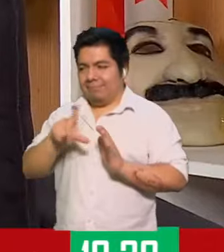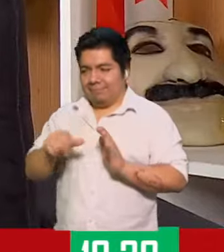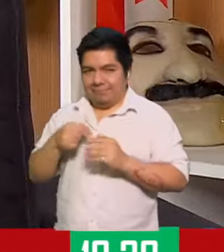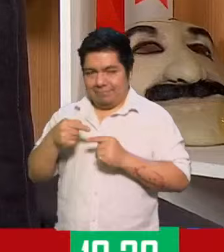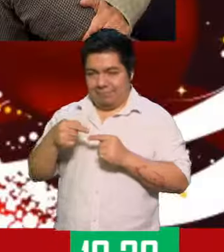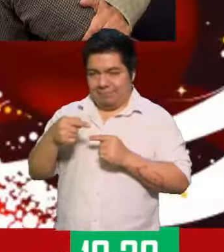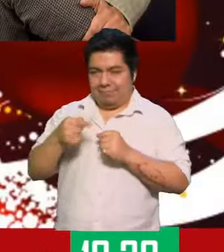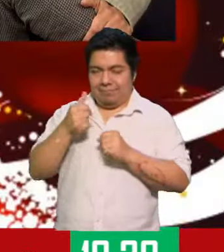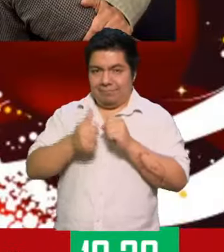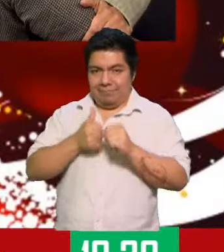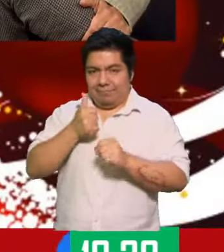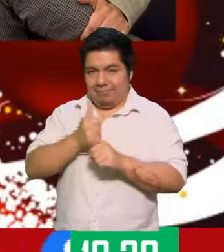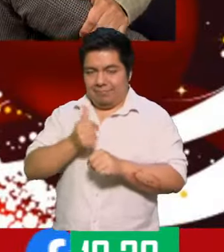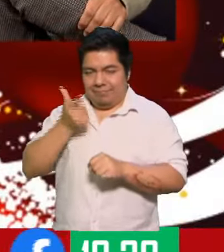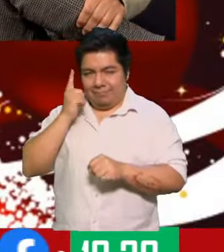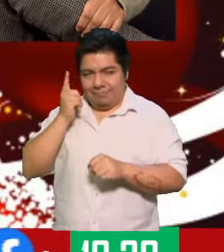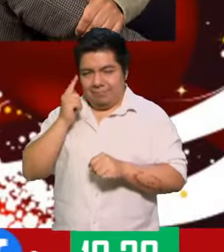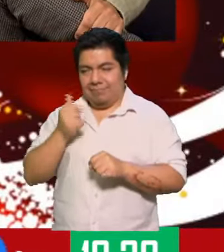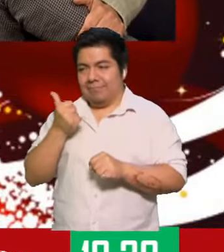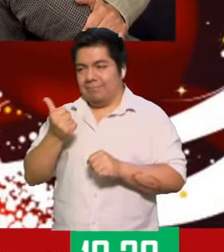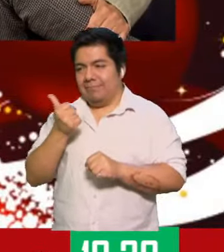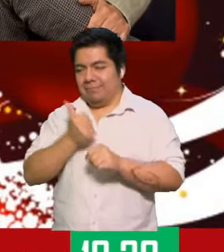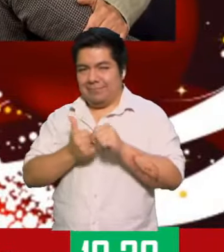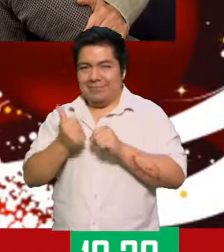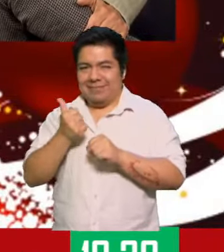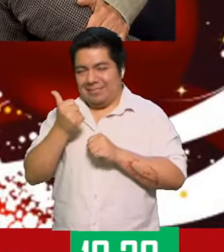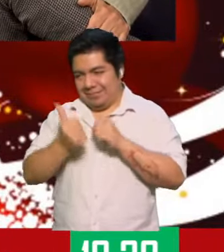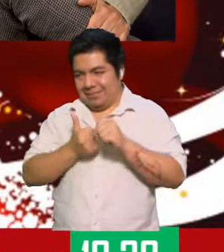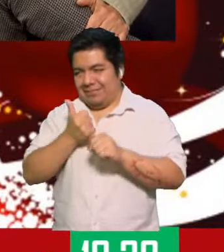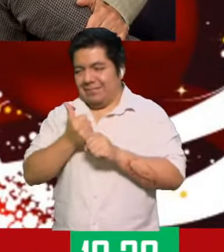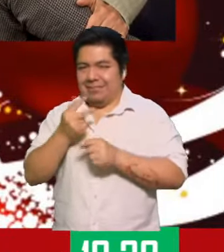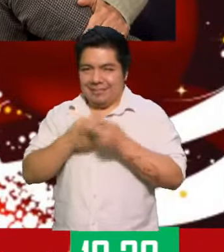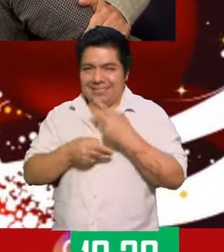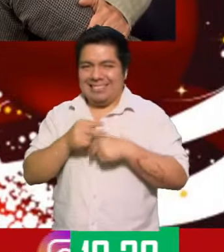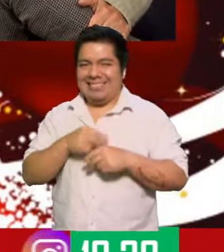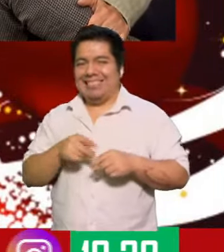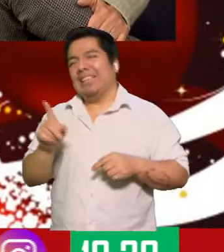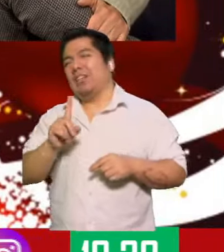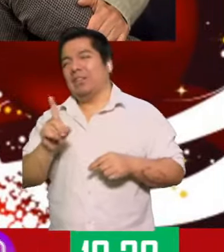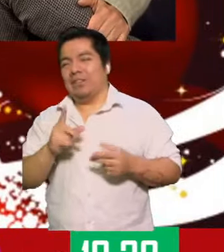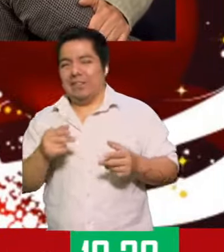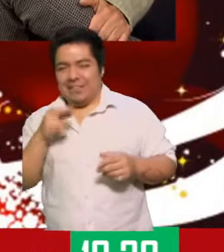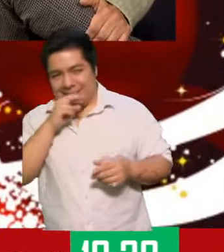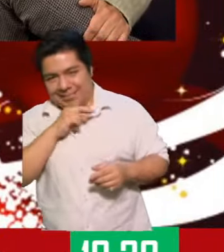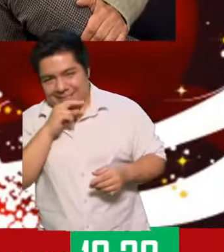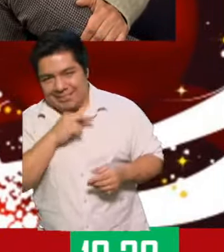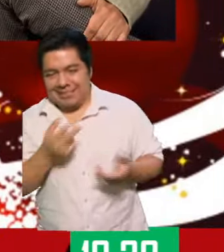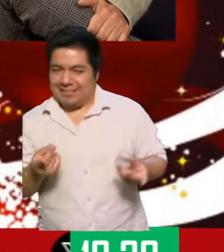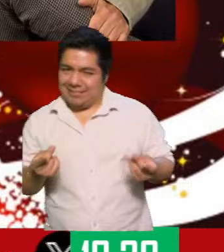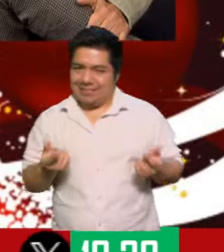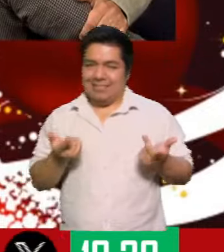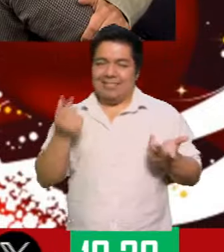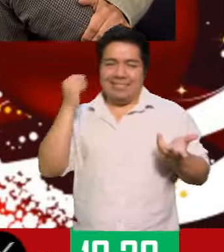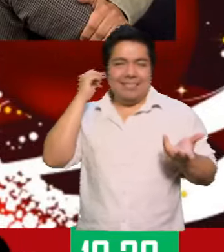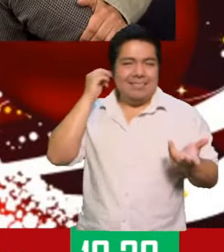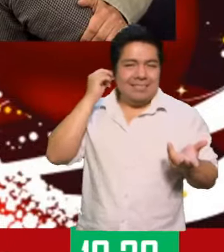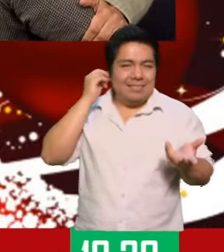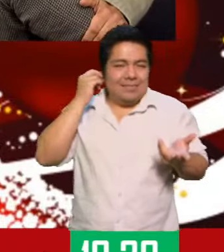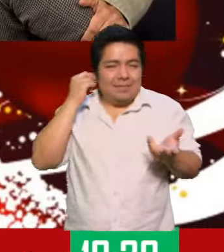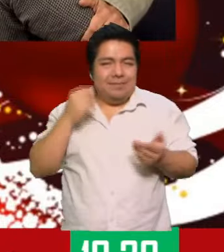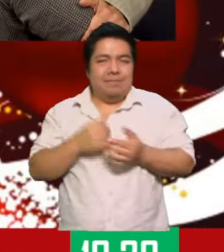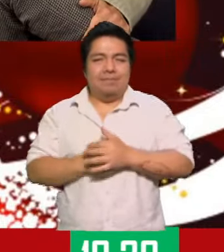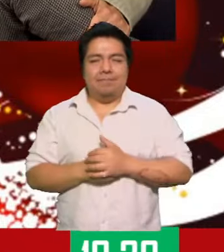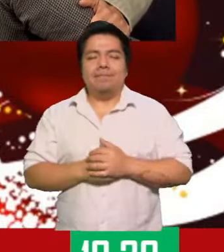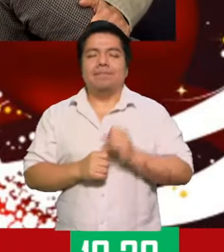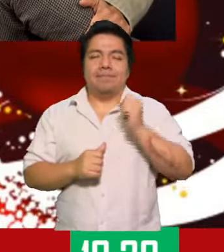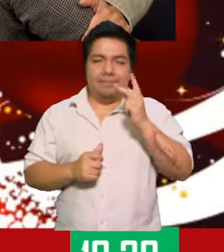añitos este esperemos estar por acá dentro de 6 años viene Exacto espero un ya que sea más sofa acto qu molada